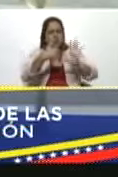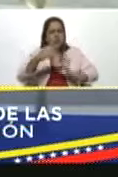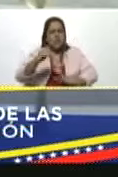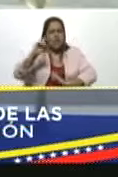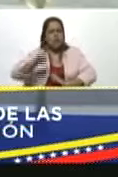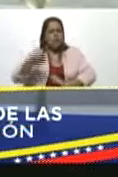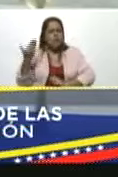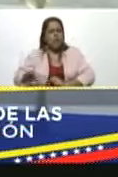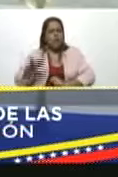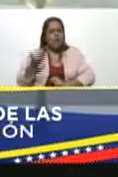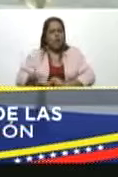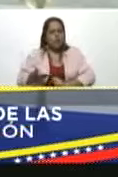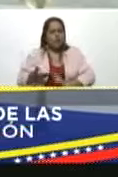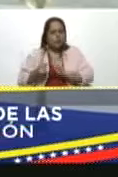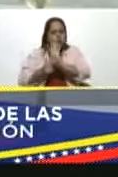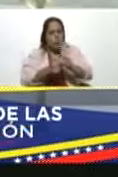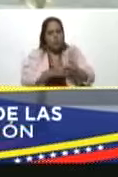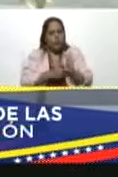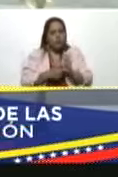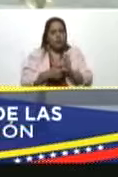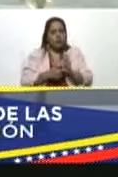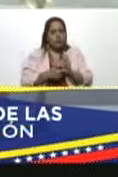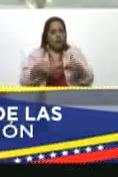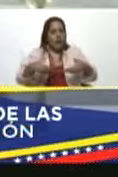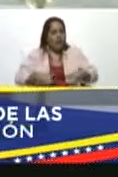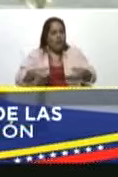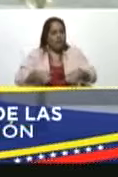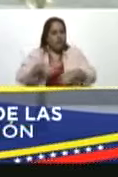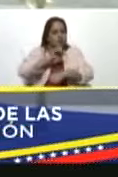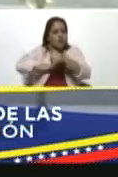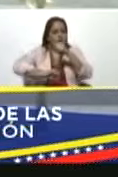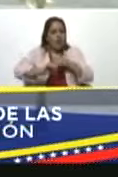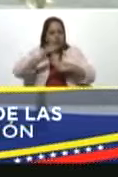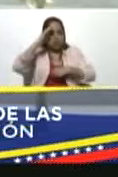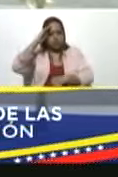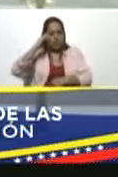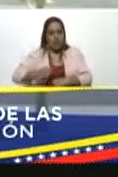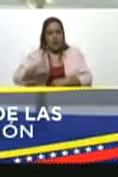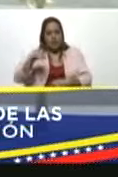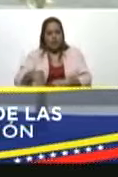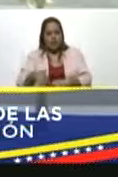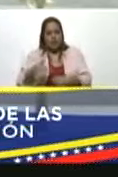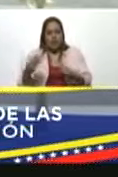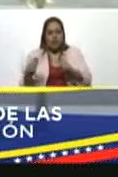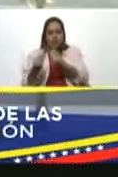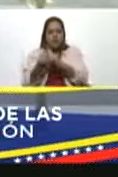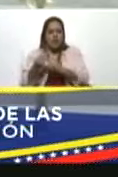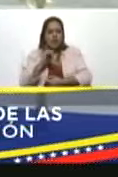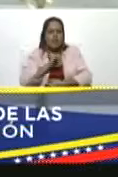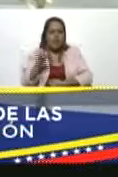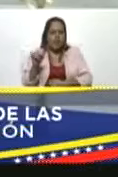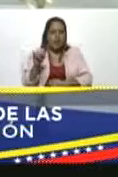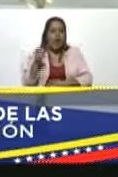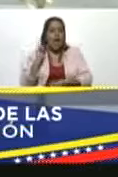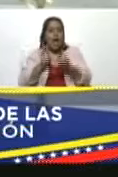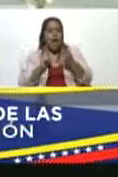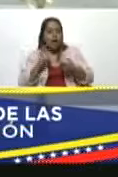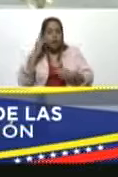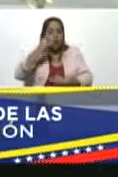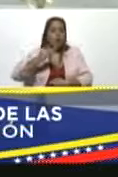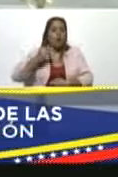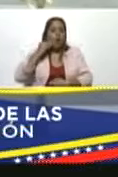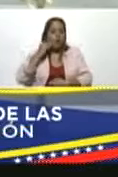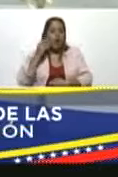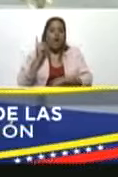un elemento importante en la lucha armada. Y lo que fue la conformación de esa izquierda, que aquí hay algunos de esos muchachos